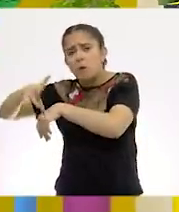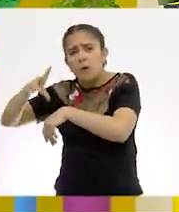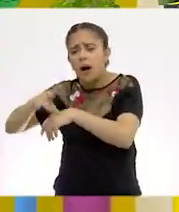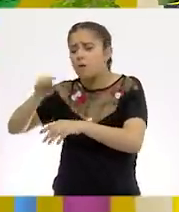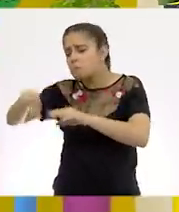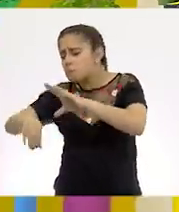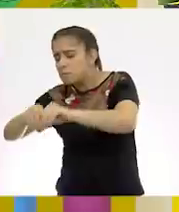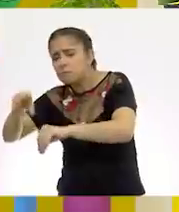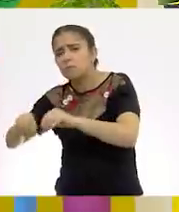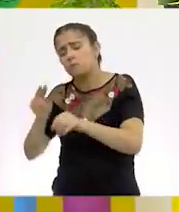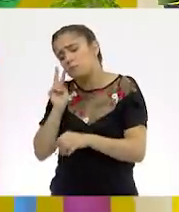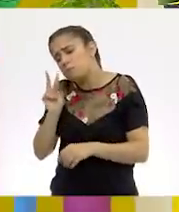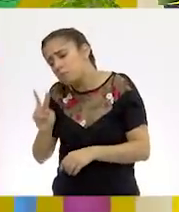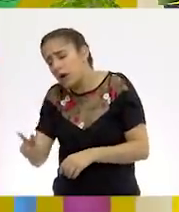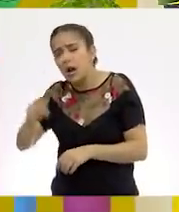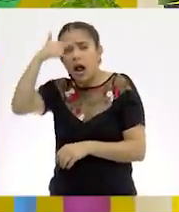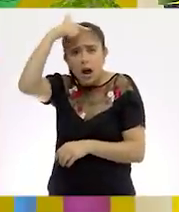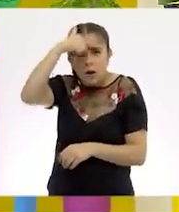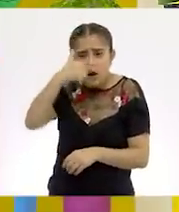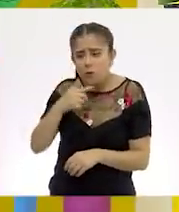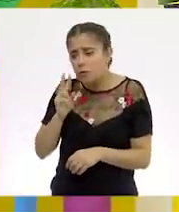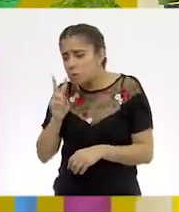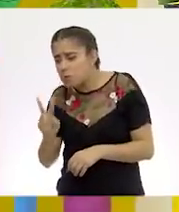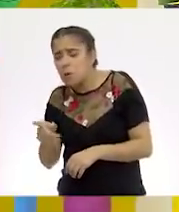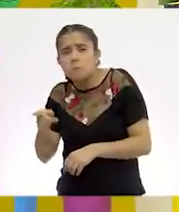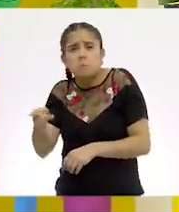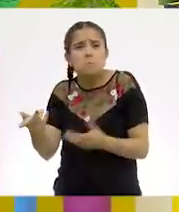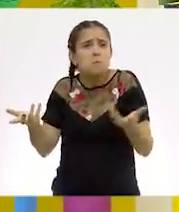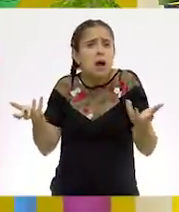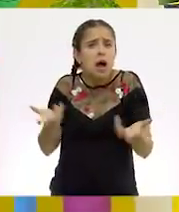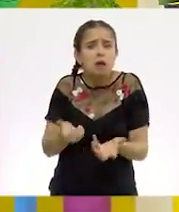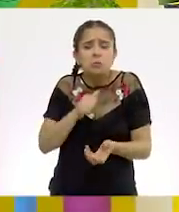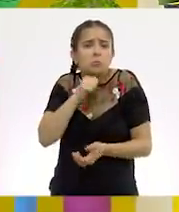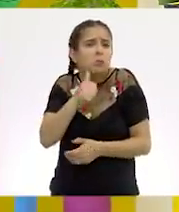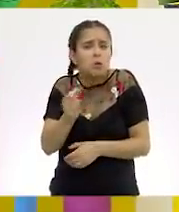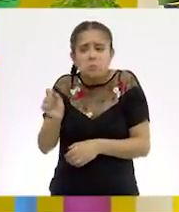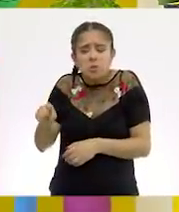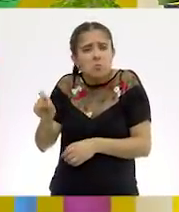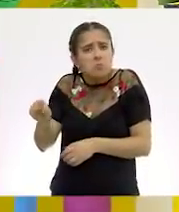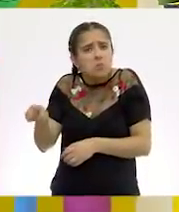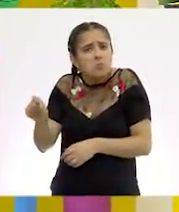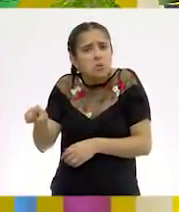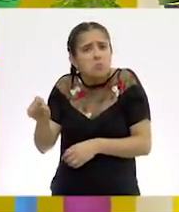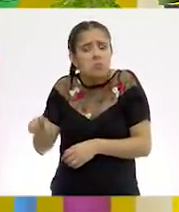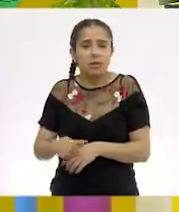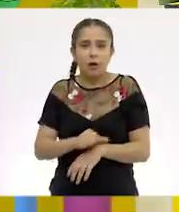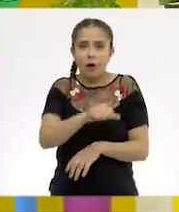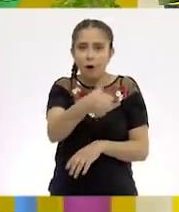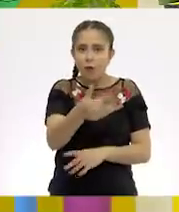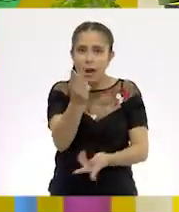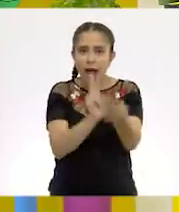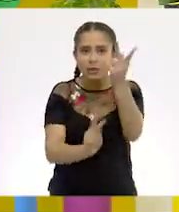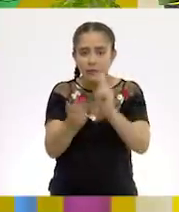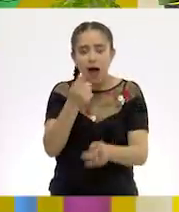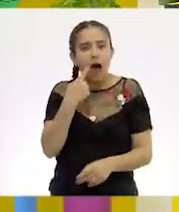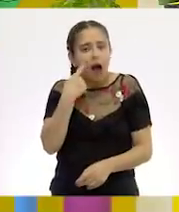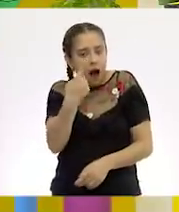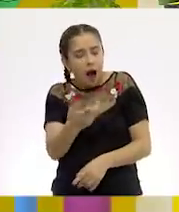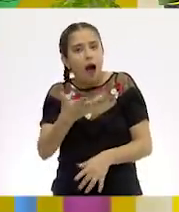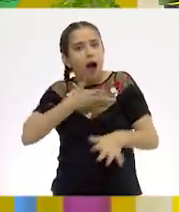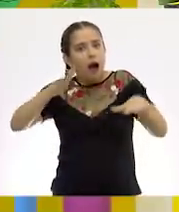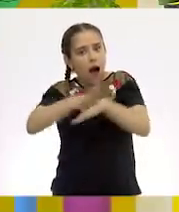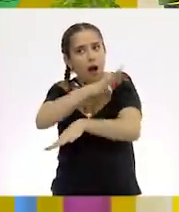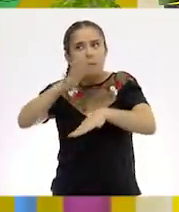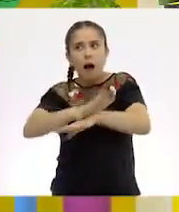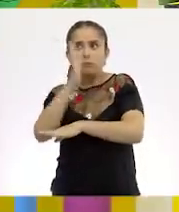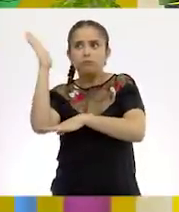puedes observar en la noche y no vas a encontrar alguna diferencia. Hay otras que su diferencia es visible.